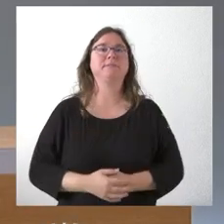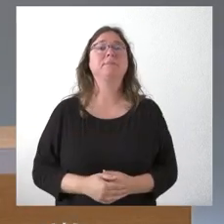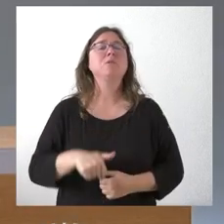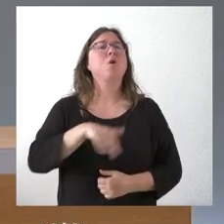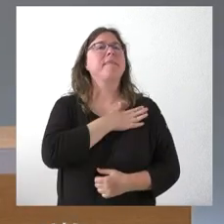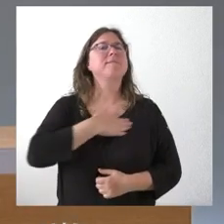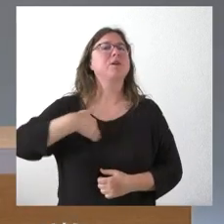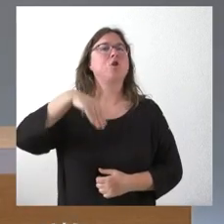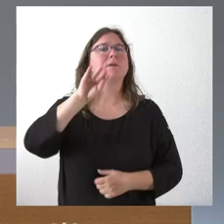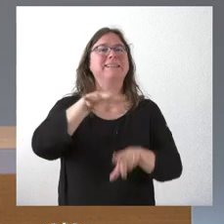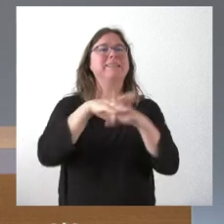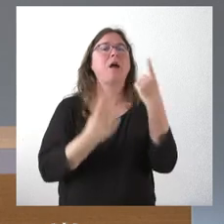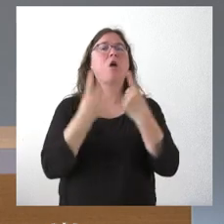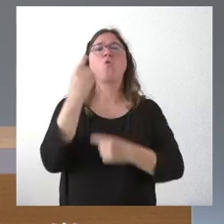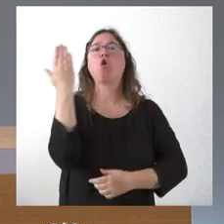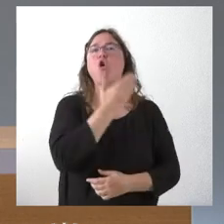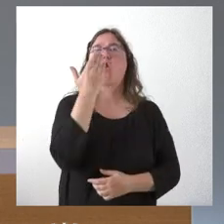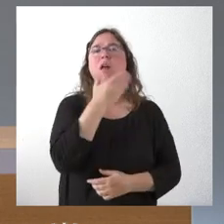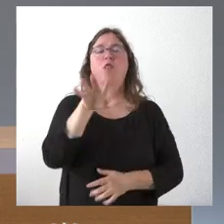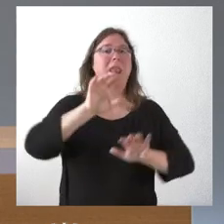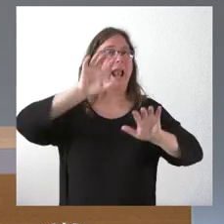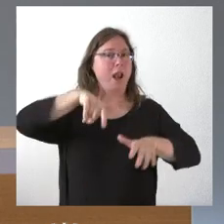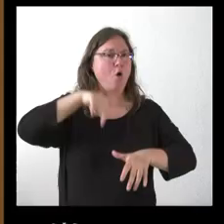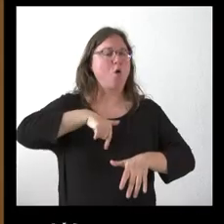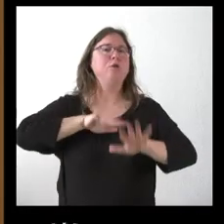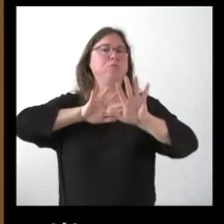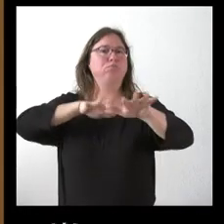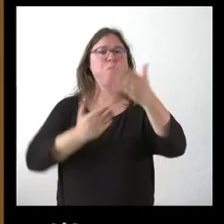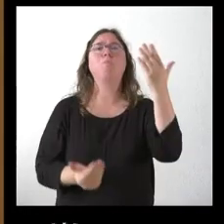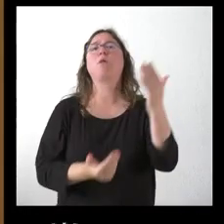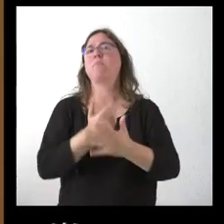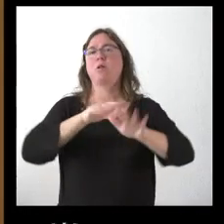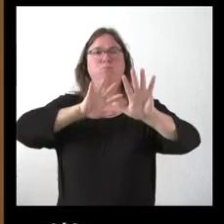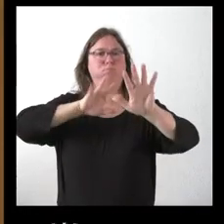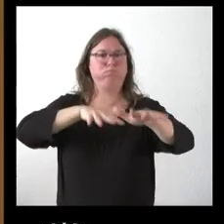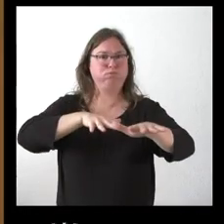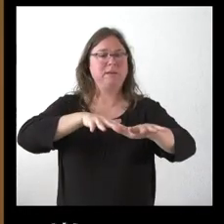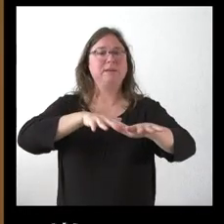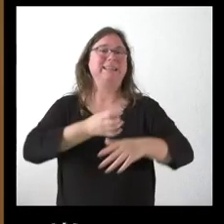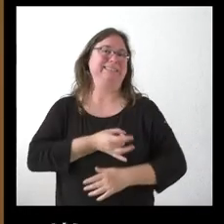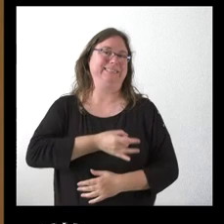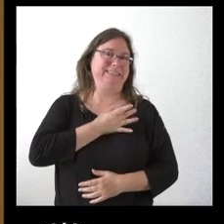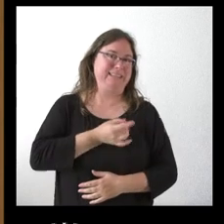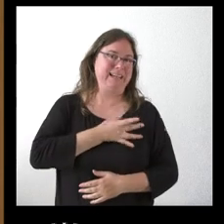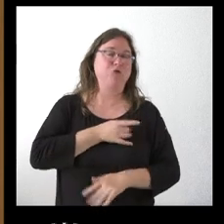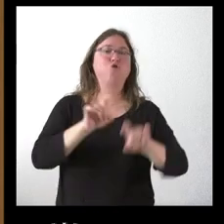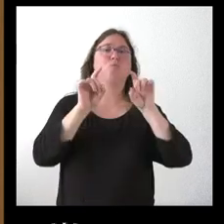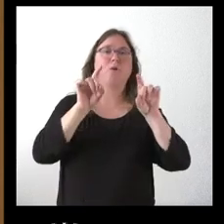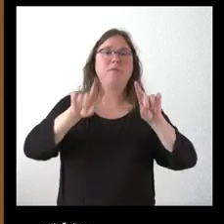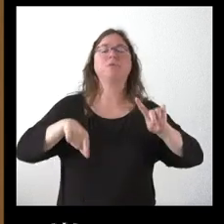la situación de algunos colegios en León. Hoy se han manifestado ahora por la mañana los sindicatos, los profesores y la